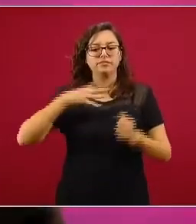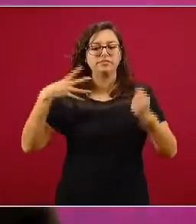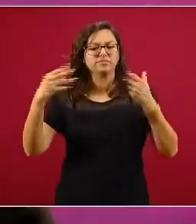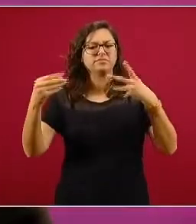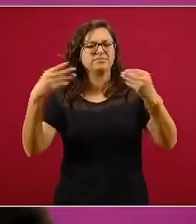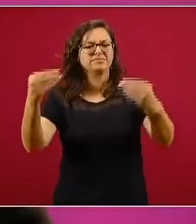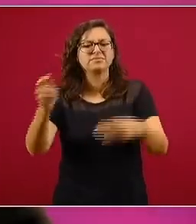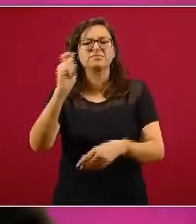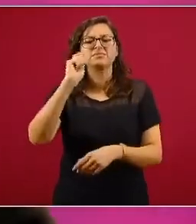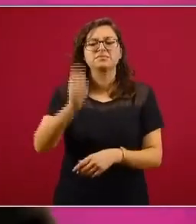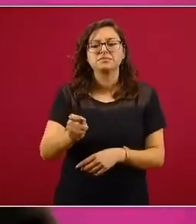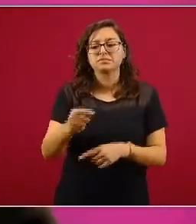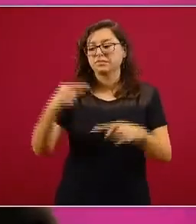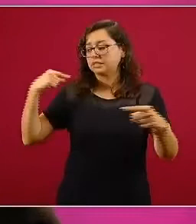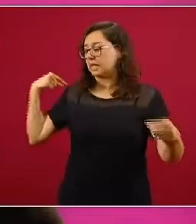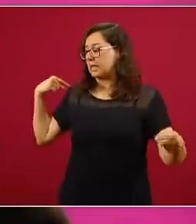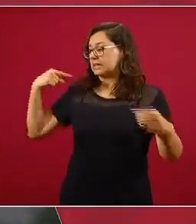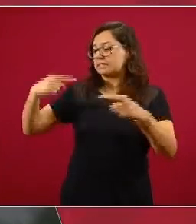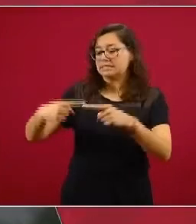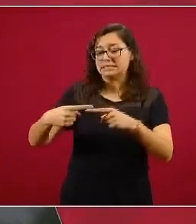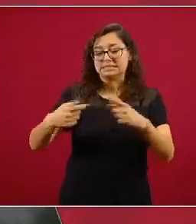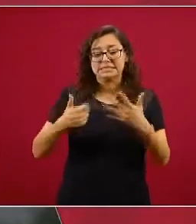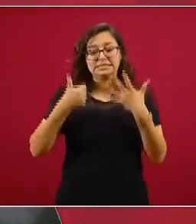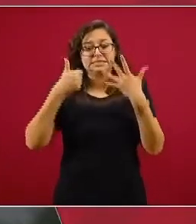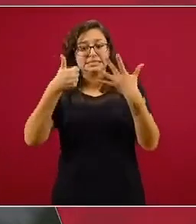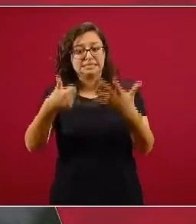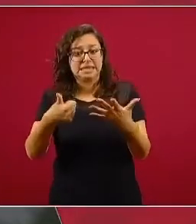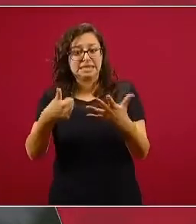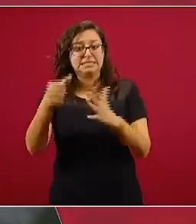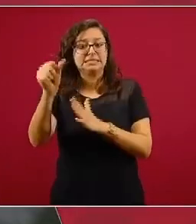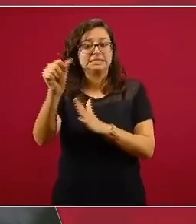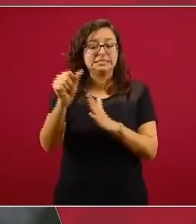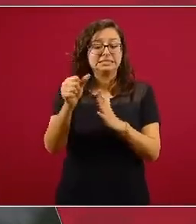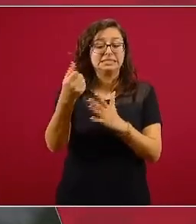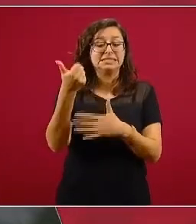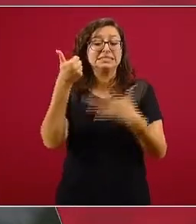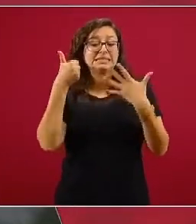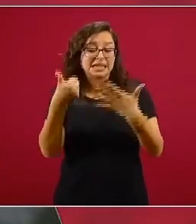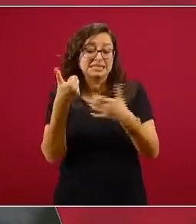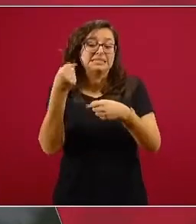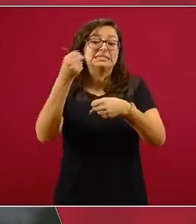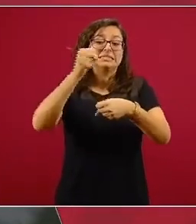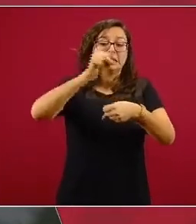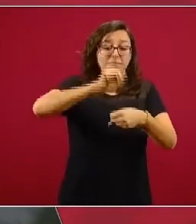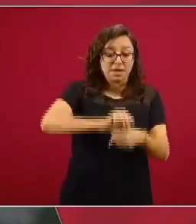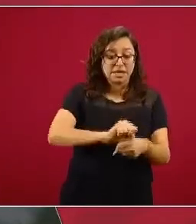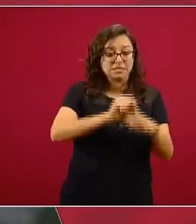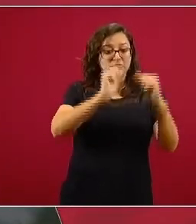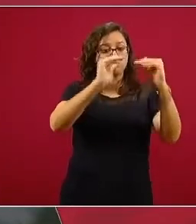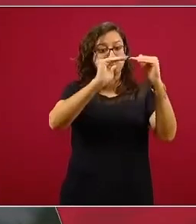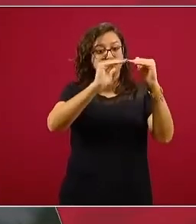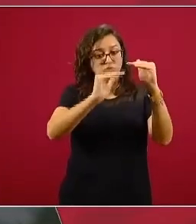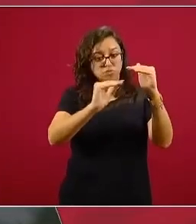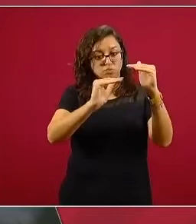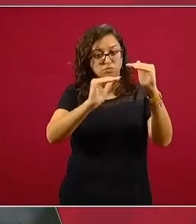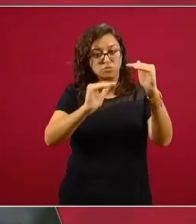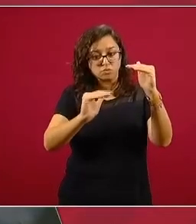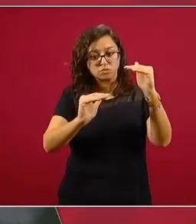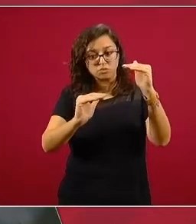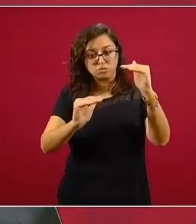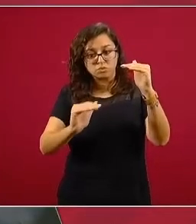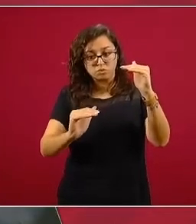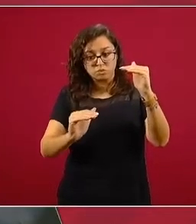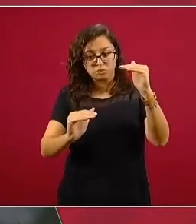hace 6 semanas, desde la semana 29 del año, que ha sido en disminución de la cantidad de